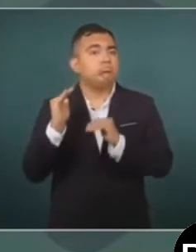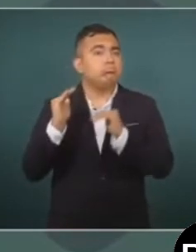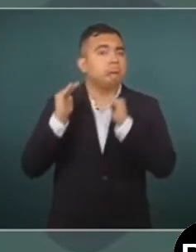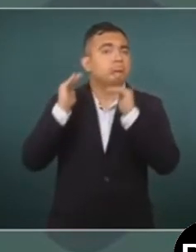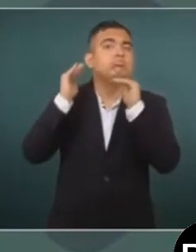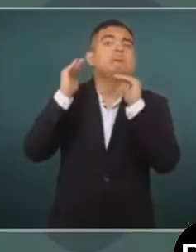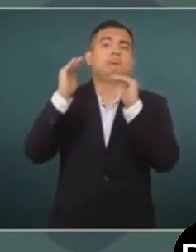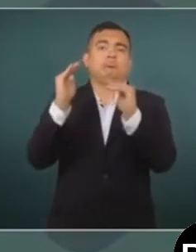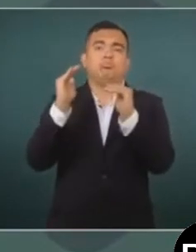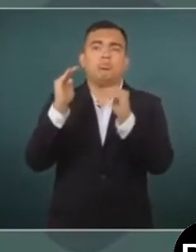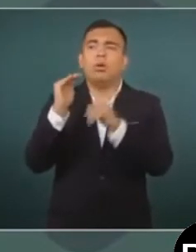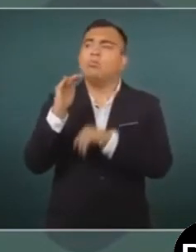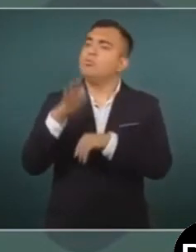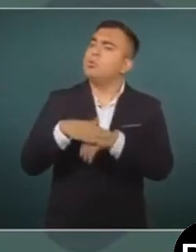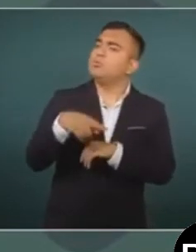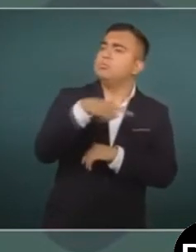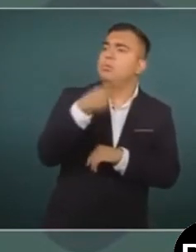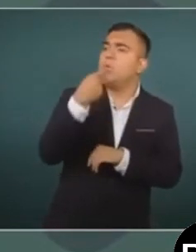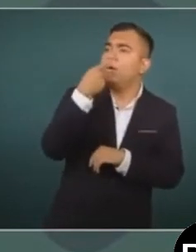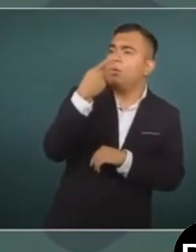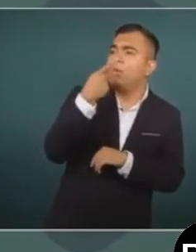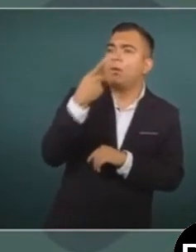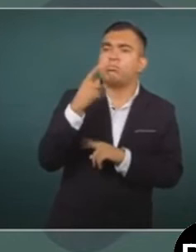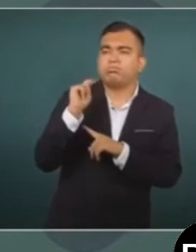porque hablamos físico